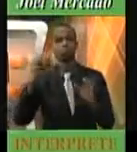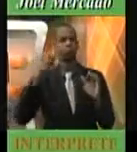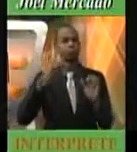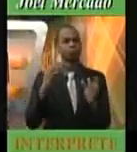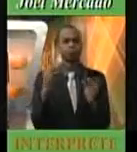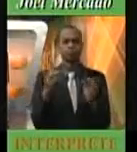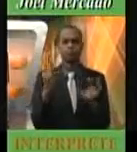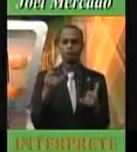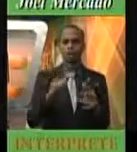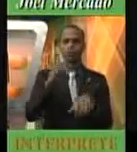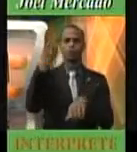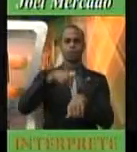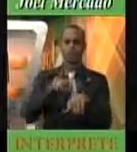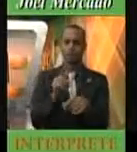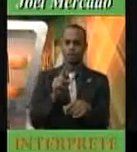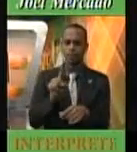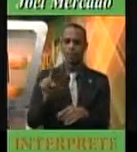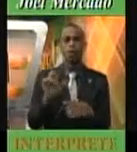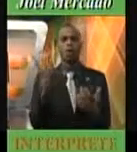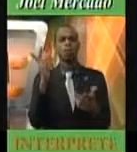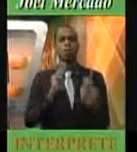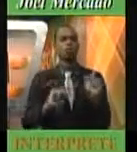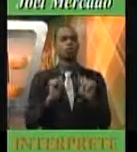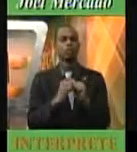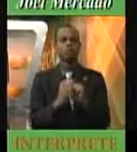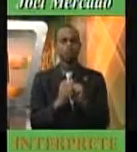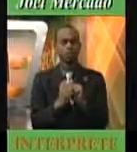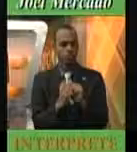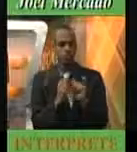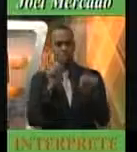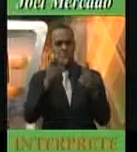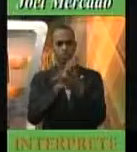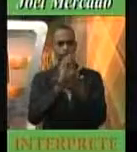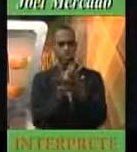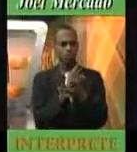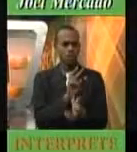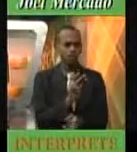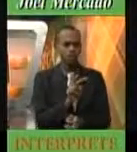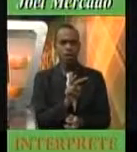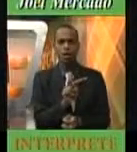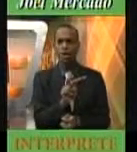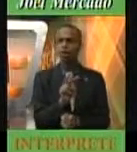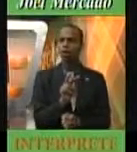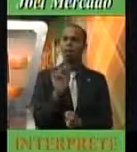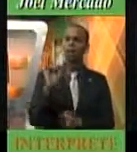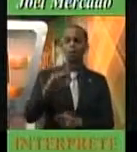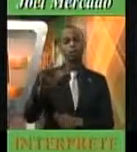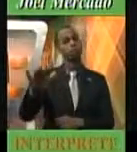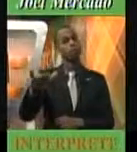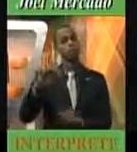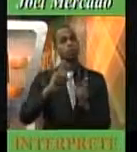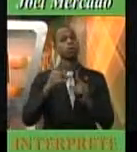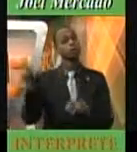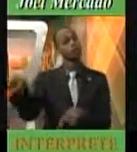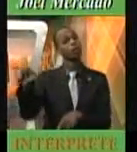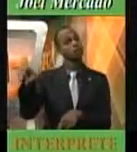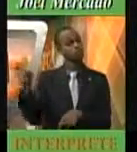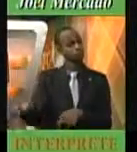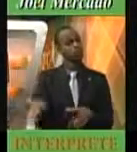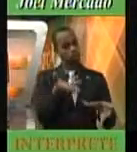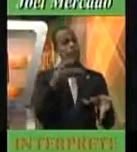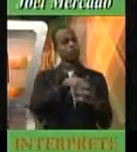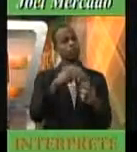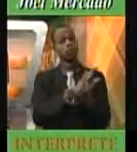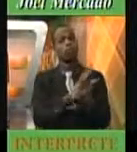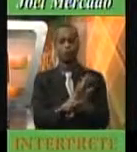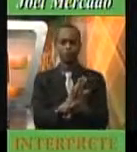O personas que no iban a la escuela empiezan a ir, porque el vecino se da cuenta, entiende que es su derecho, entonces habla con el director o habla con el cura.